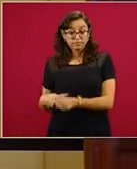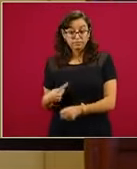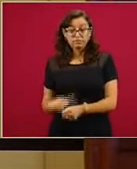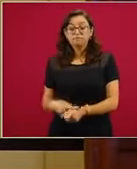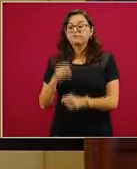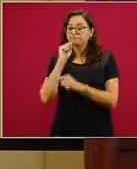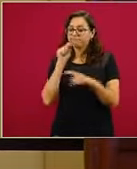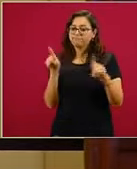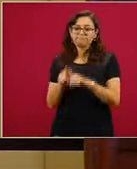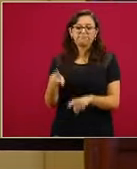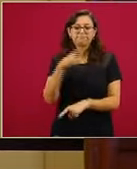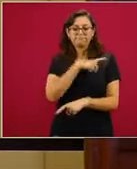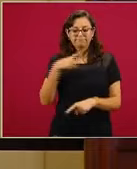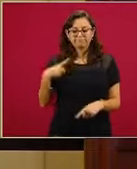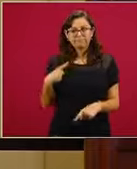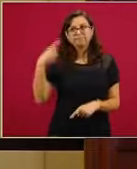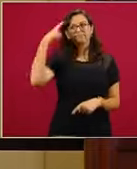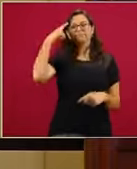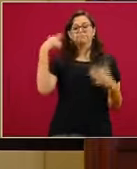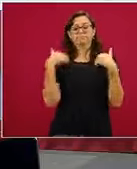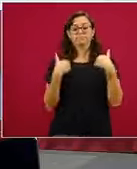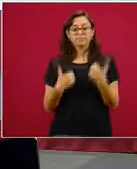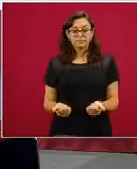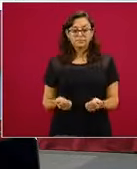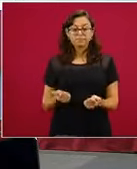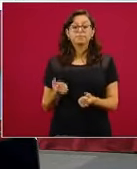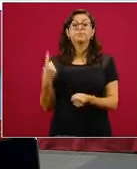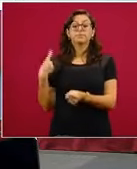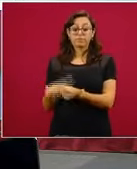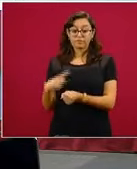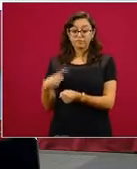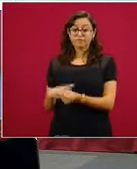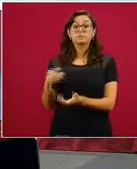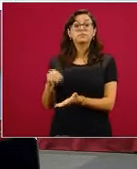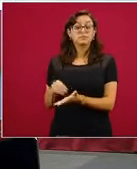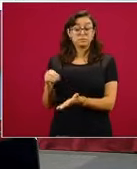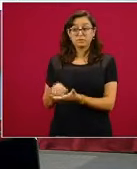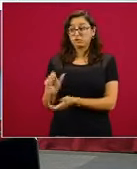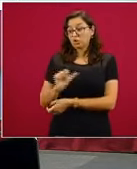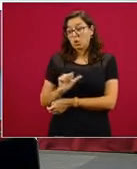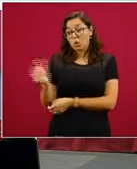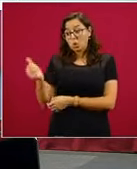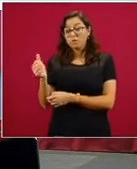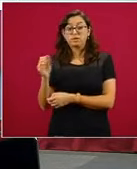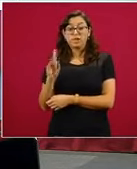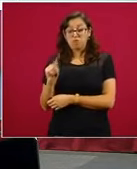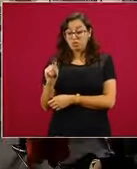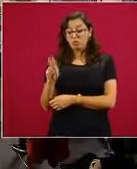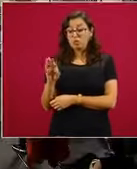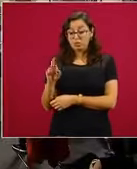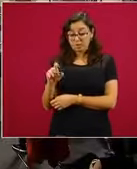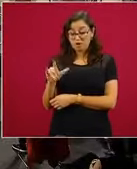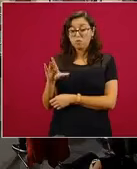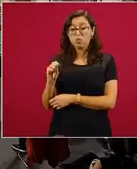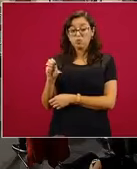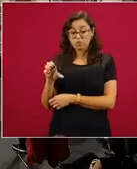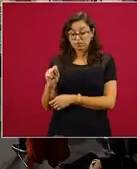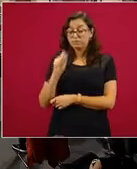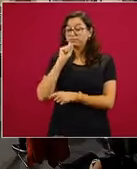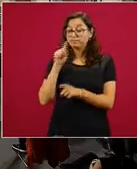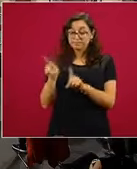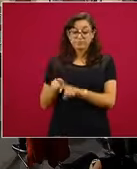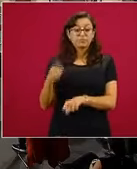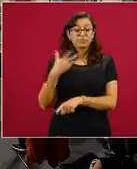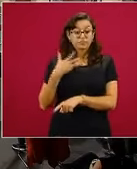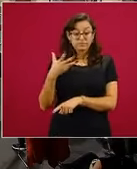debemos estar siempre muy conscientes de que esta es una enfermedad presente en nuestro país e importante. Y debemos